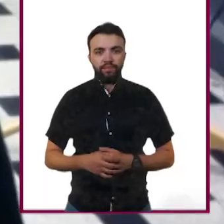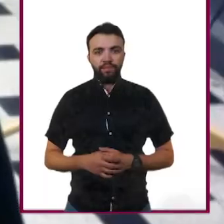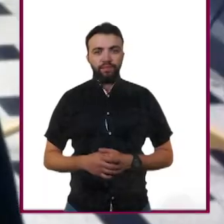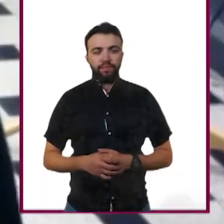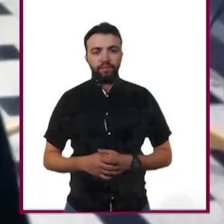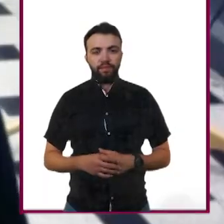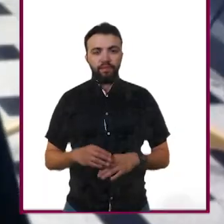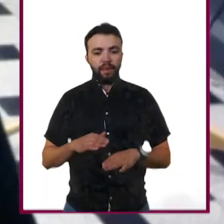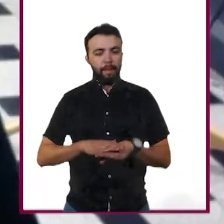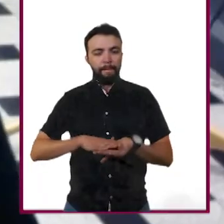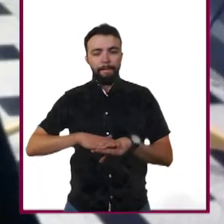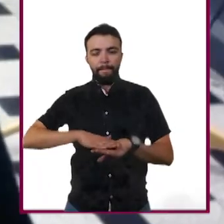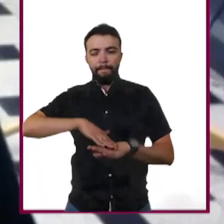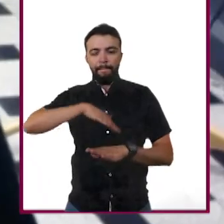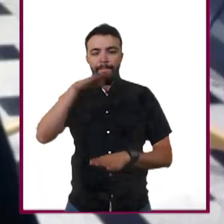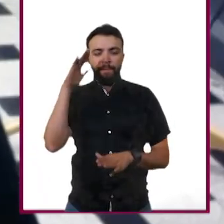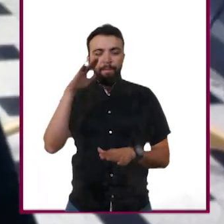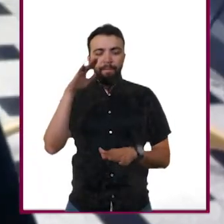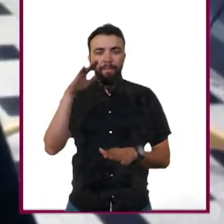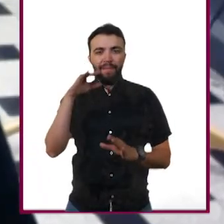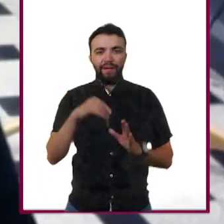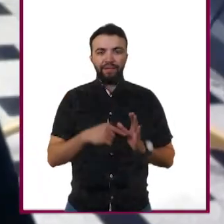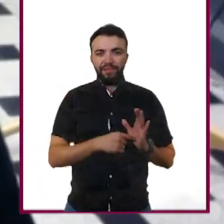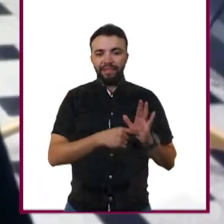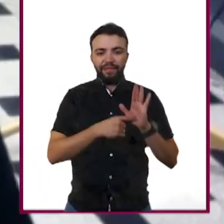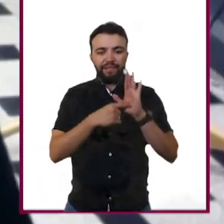Lo más revelador es que